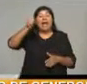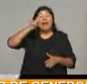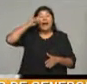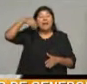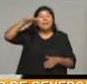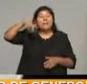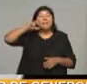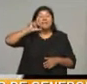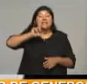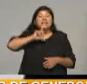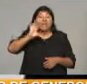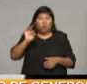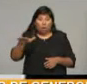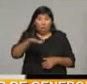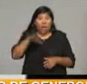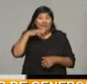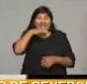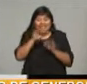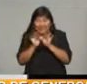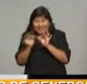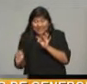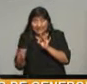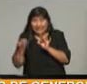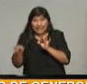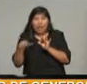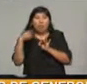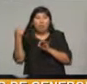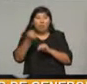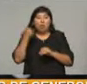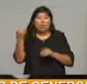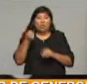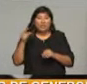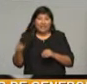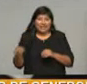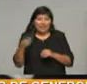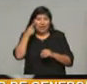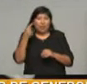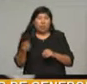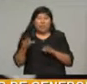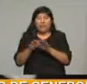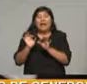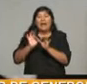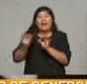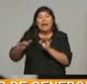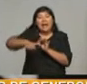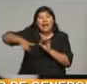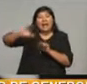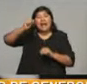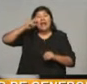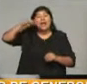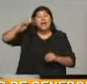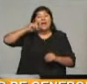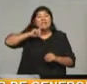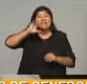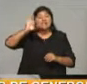importante por la cuestión de las distintas localidades que pueden tener acceso al centro de caimancito tanto con